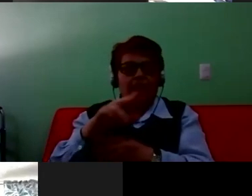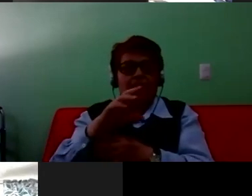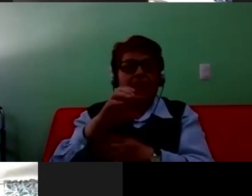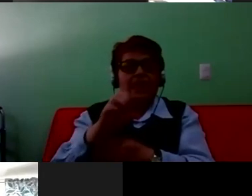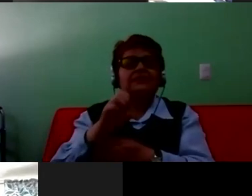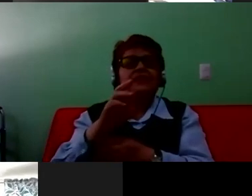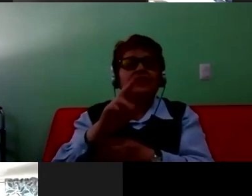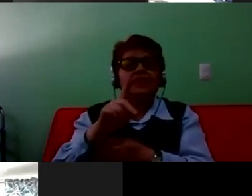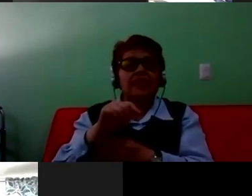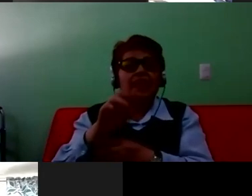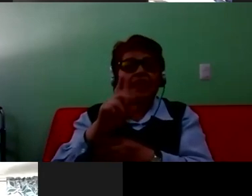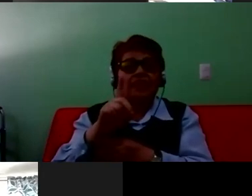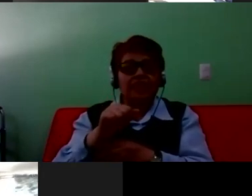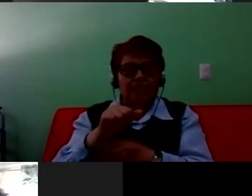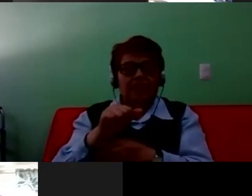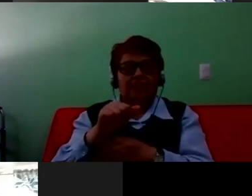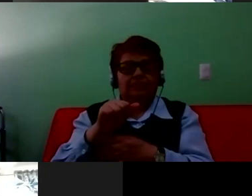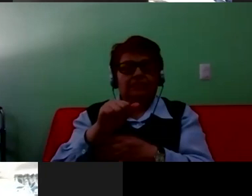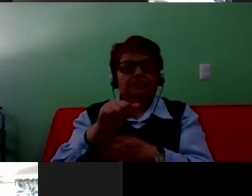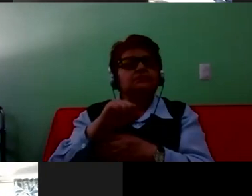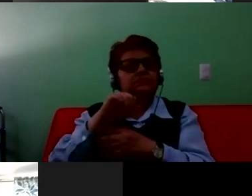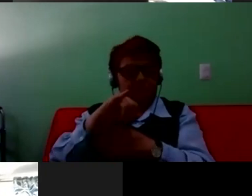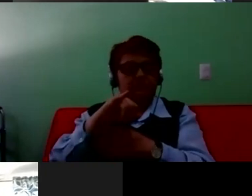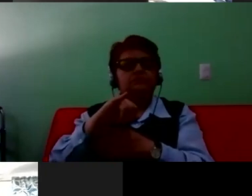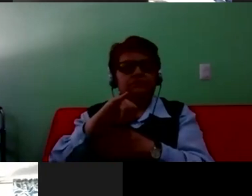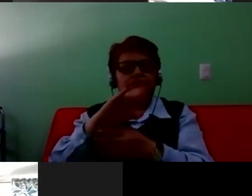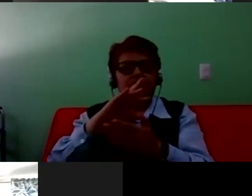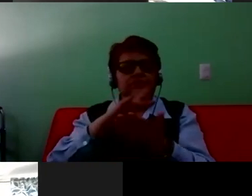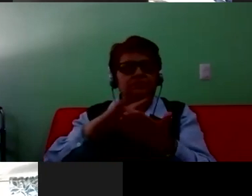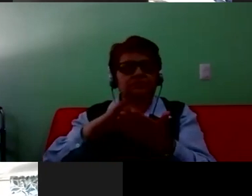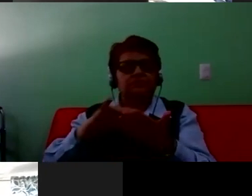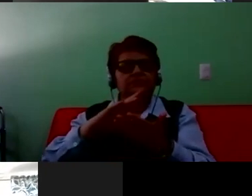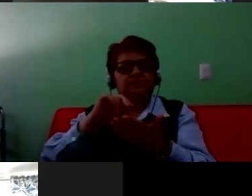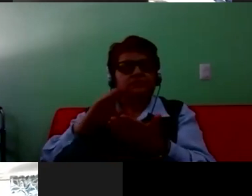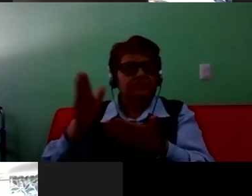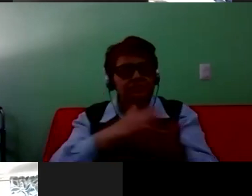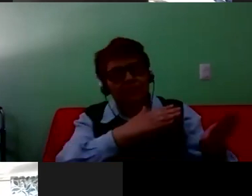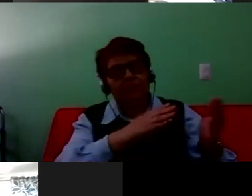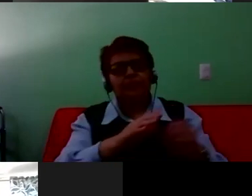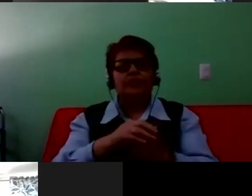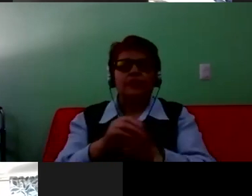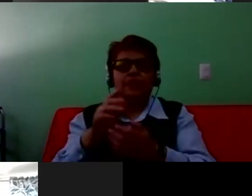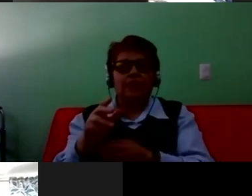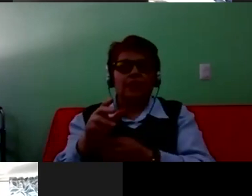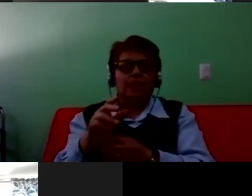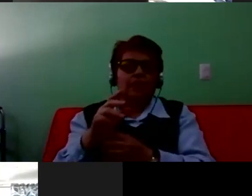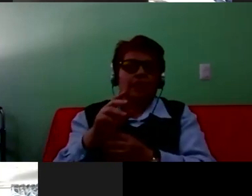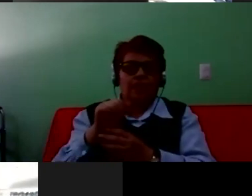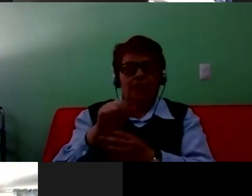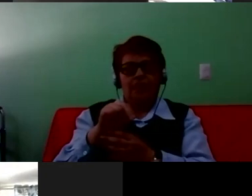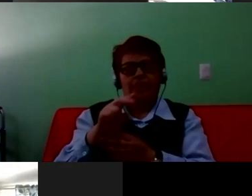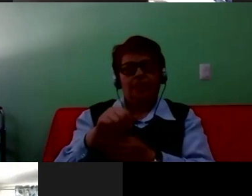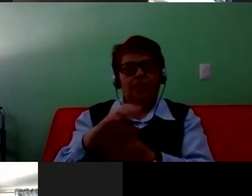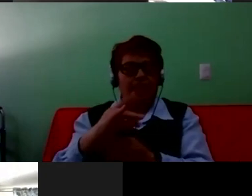Estrada Hernández. Leticia Estrada, a favor de la dispensa de la lectura. Gracias. Diputada Ana Cristina